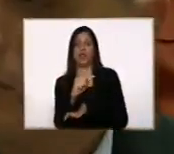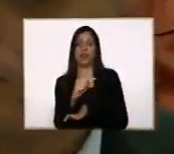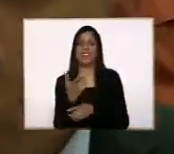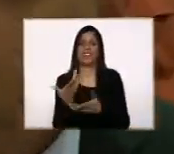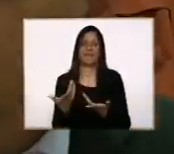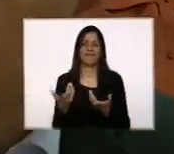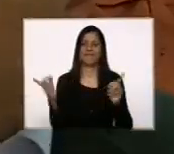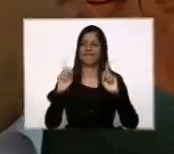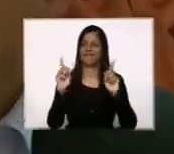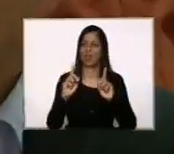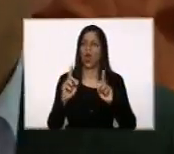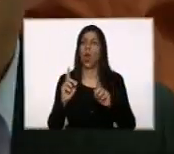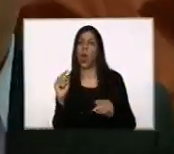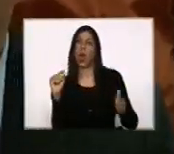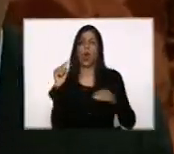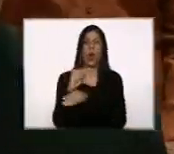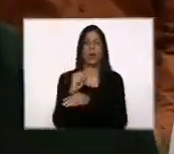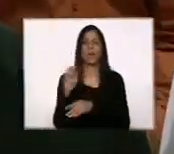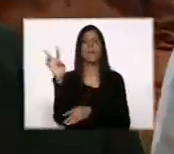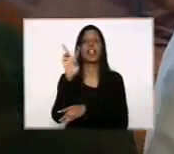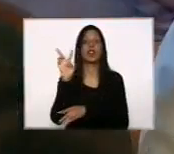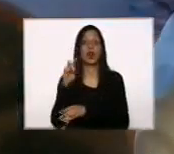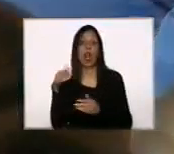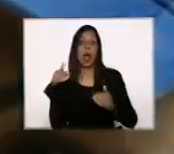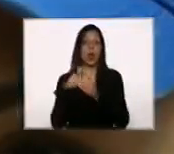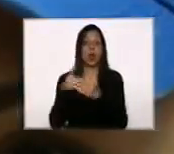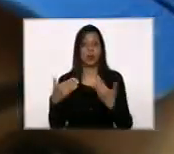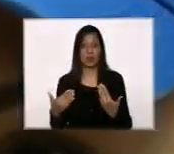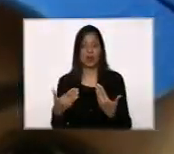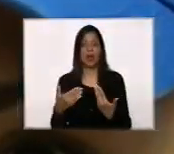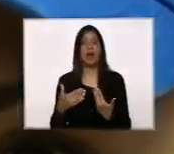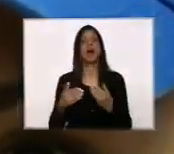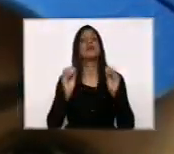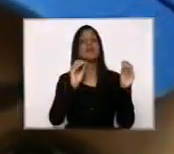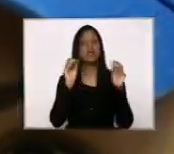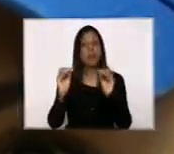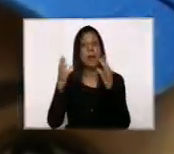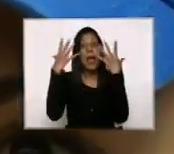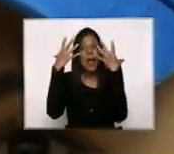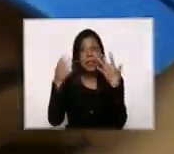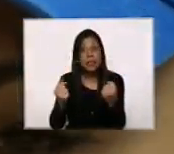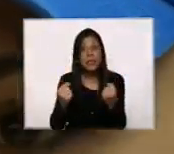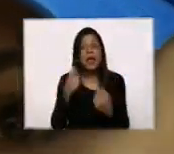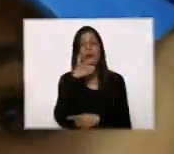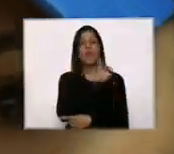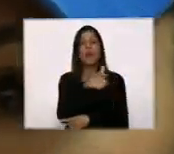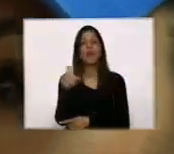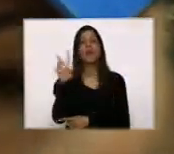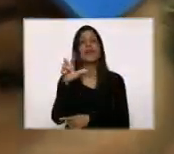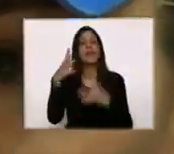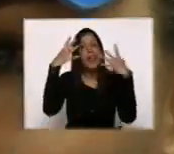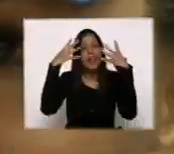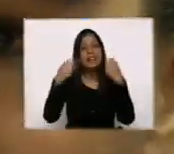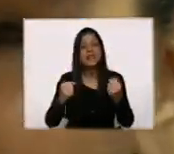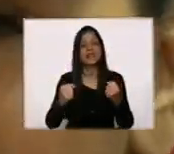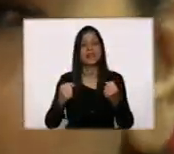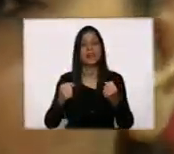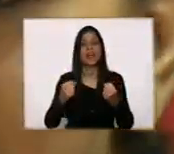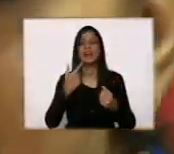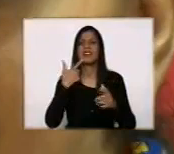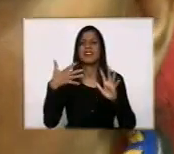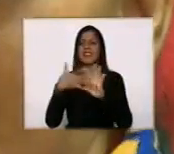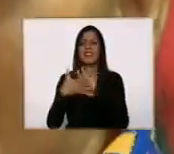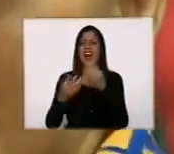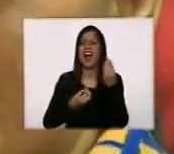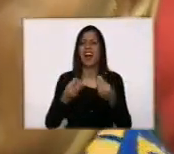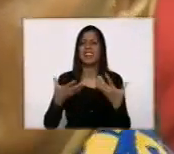Venezuela. Tenemos que comprender eso, y le hablo al pueblo de Venezuela. Les digo que es una, lo que están